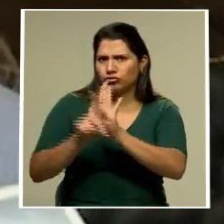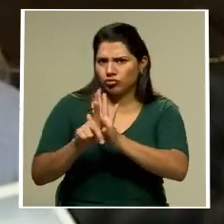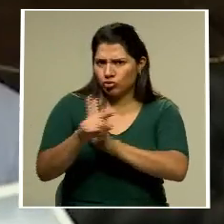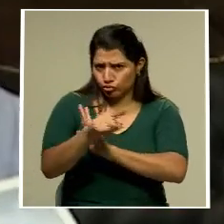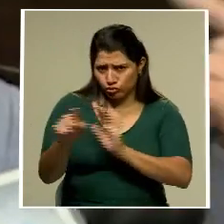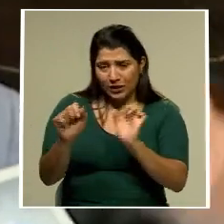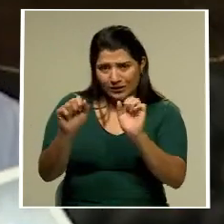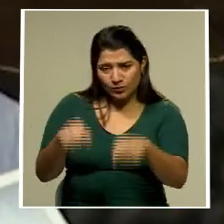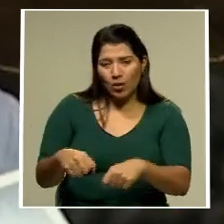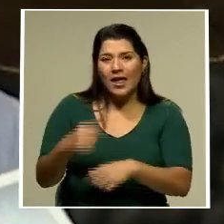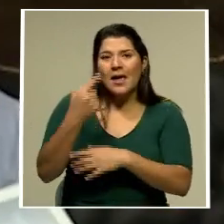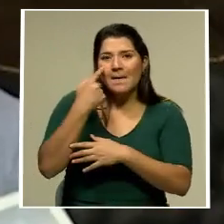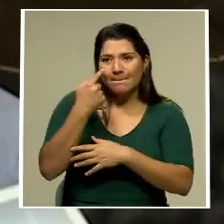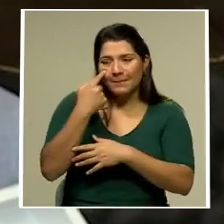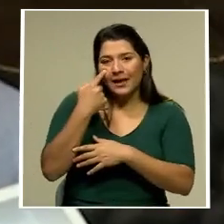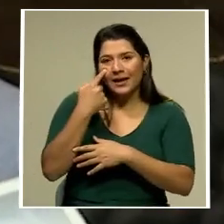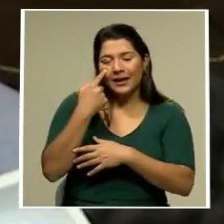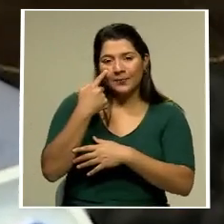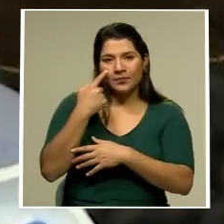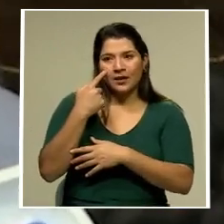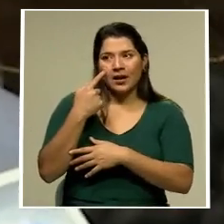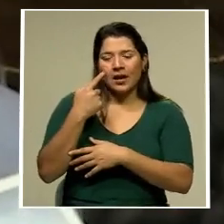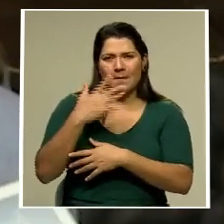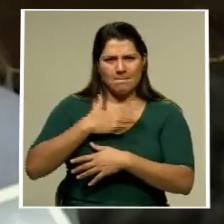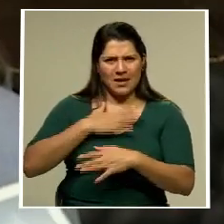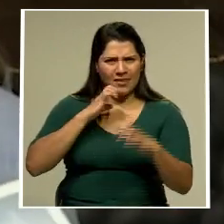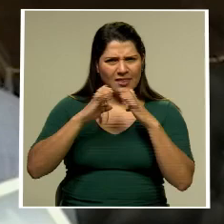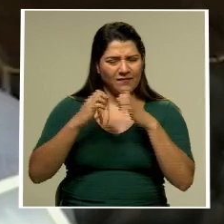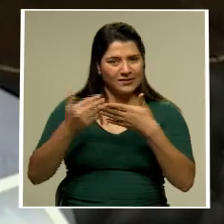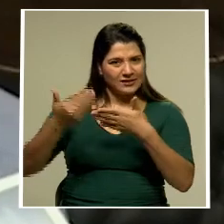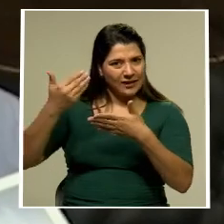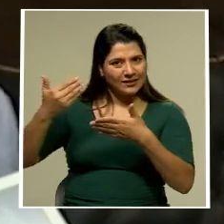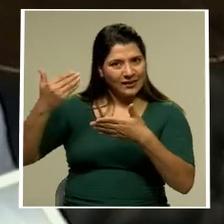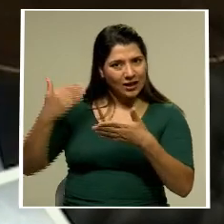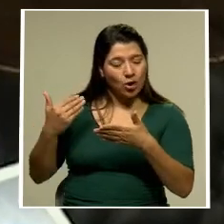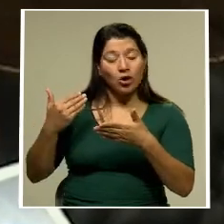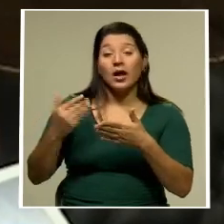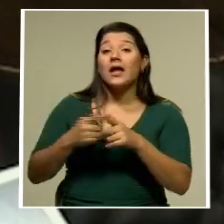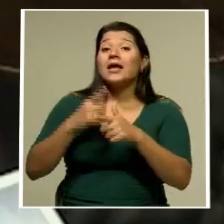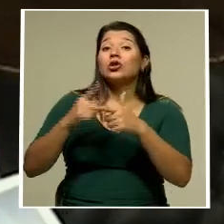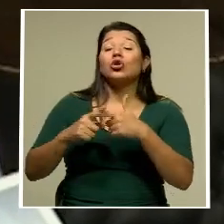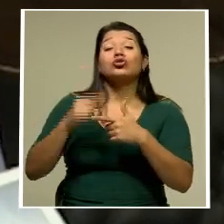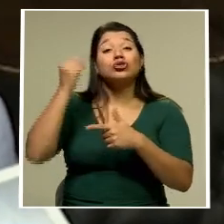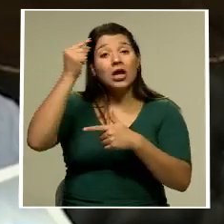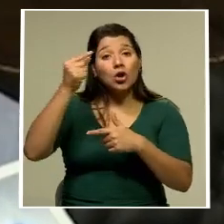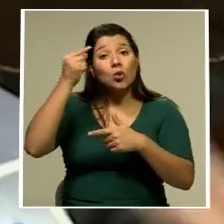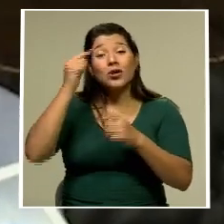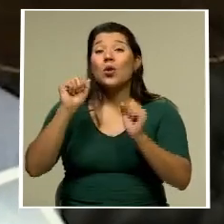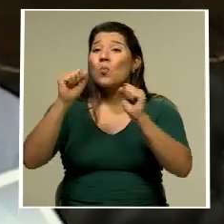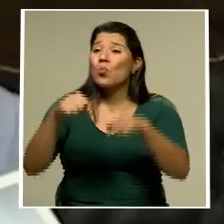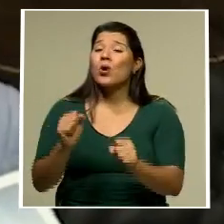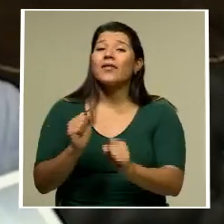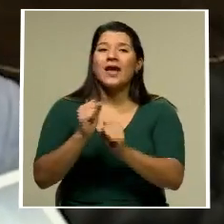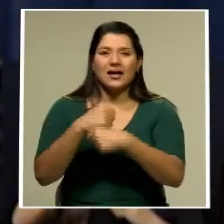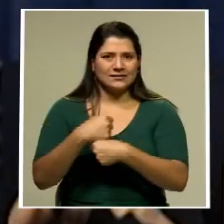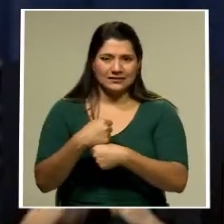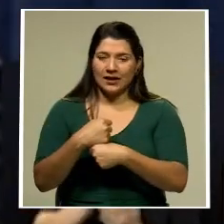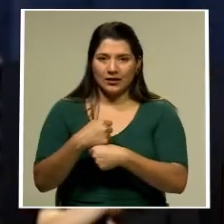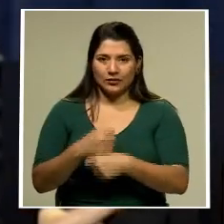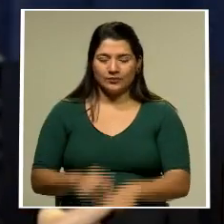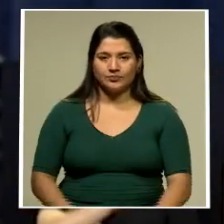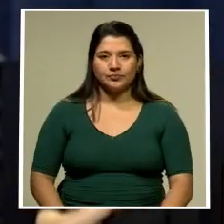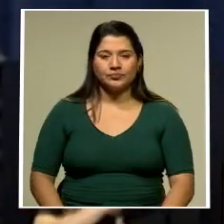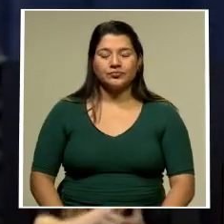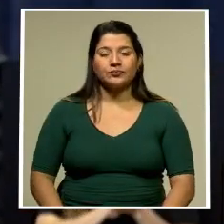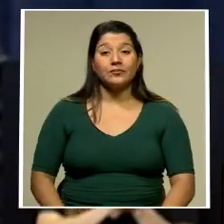las distintas intervenciones, de que hacerlo por única y exclusiva designación de COMEX era inconstitucional. Pero es que